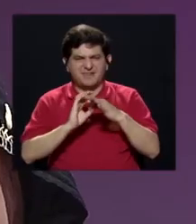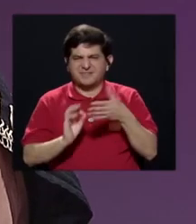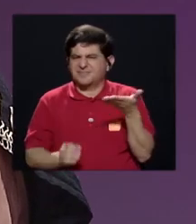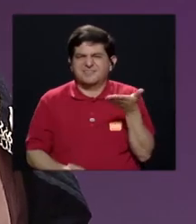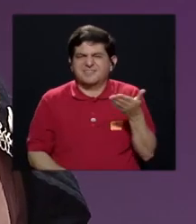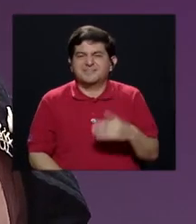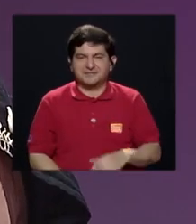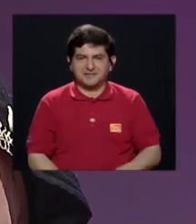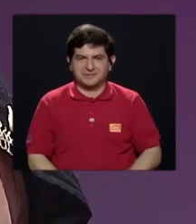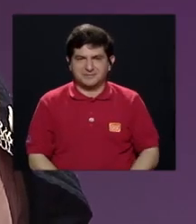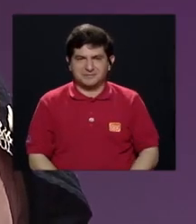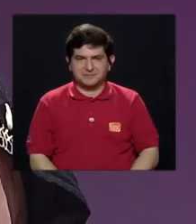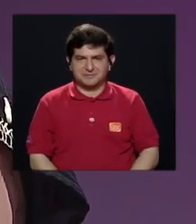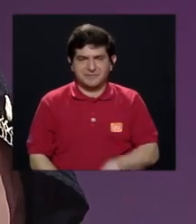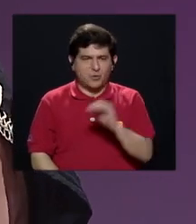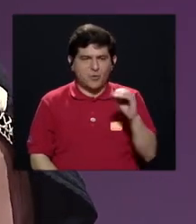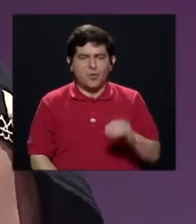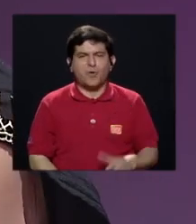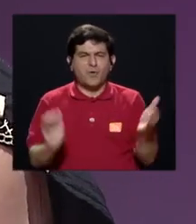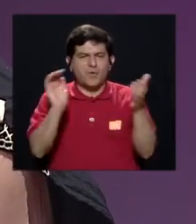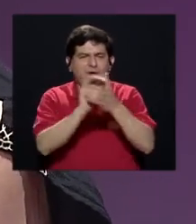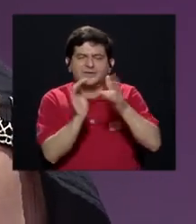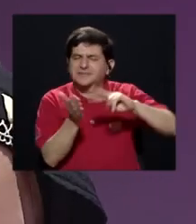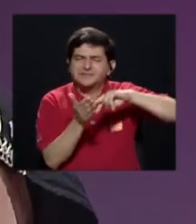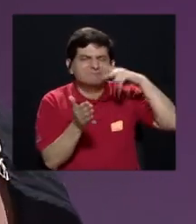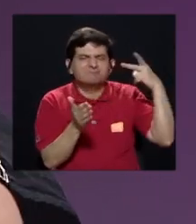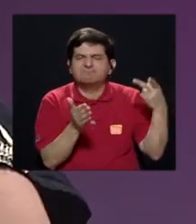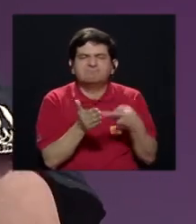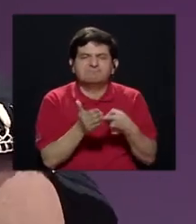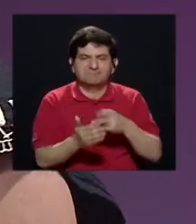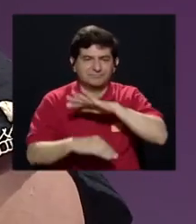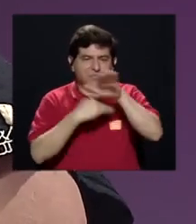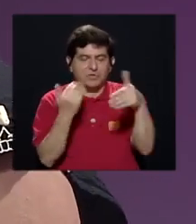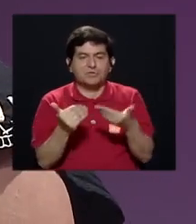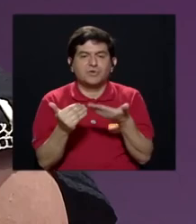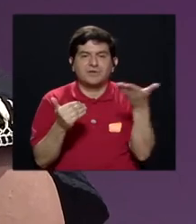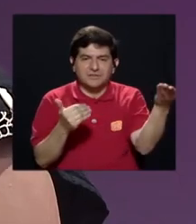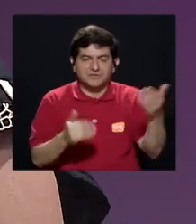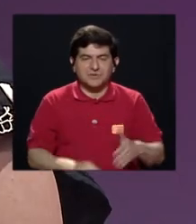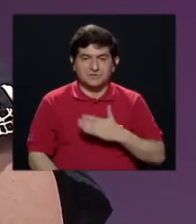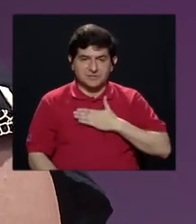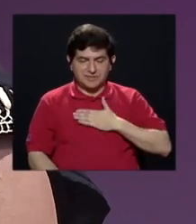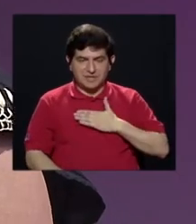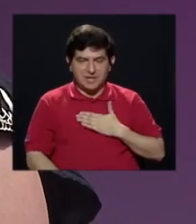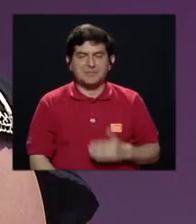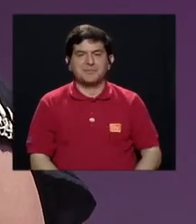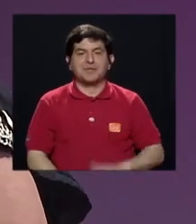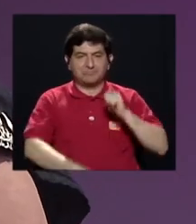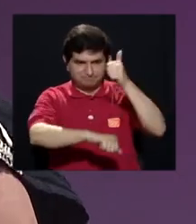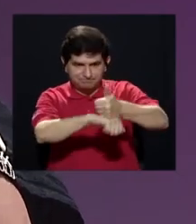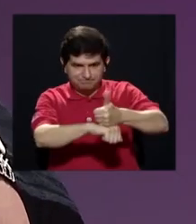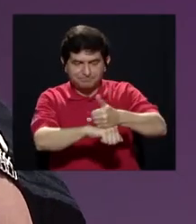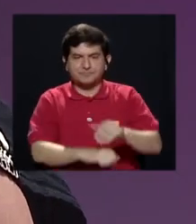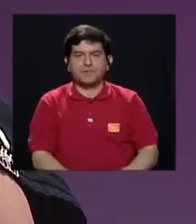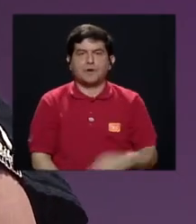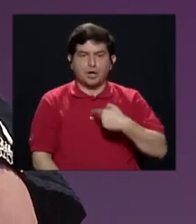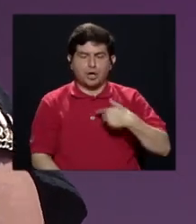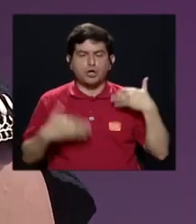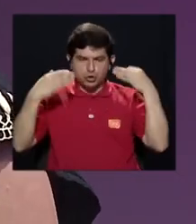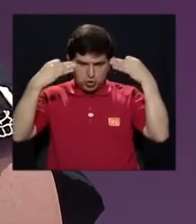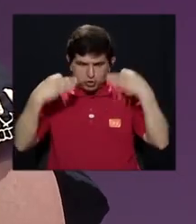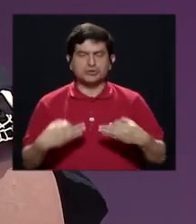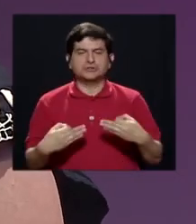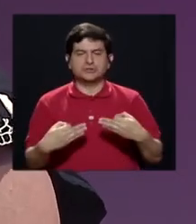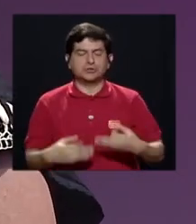Y qué involucra casarse, ¿verdad? Todas esas cosas que me definen, ¿verdad? Y que estoy tomando